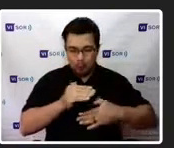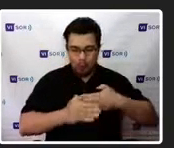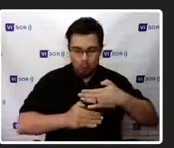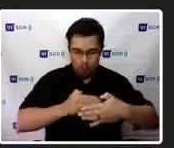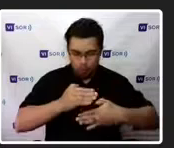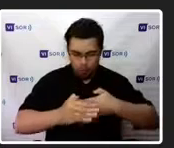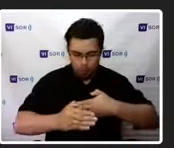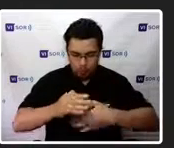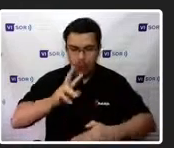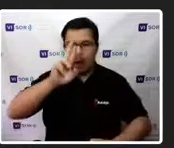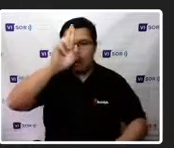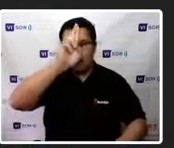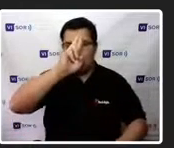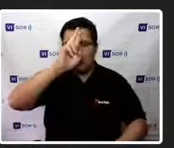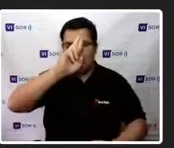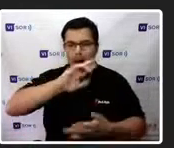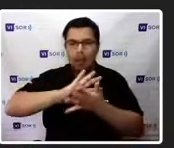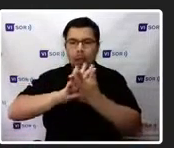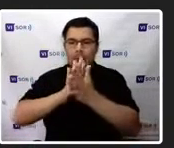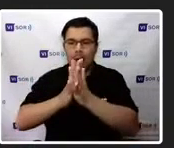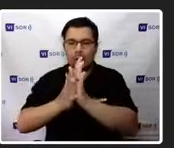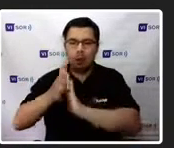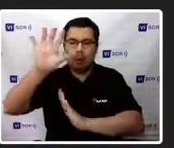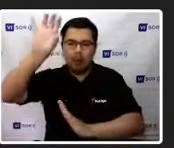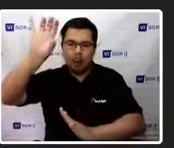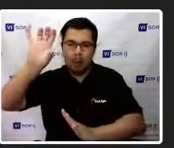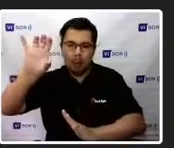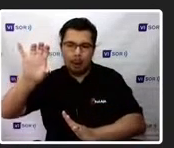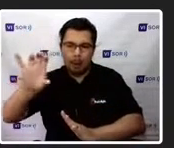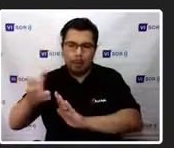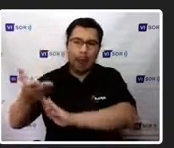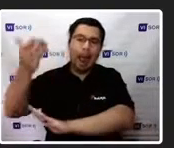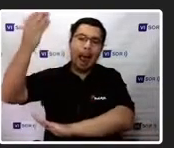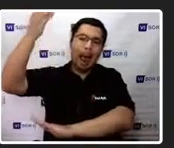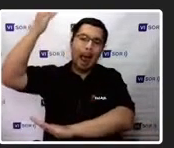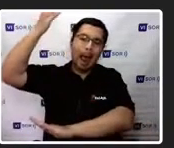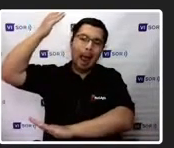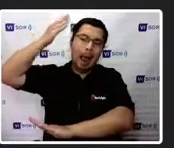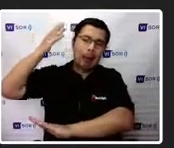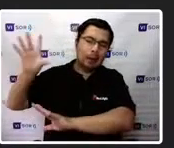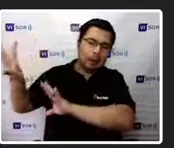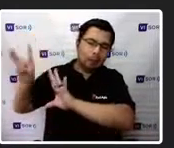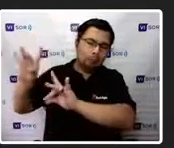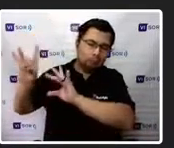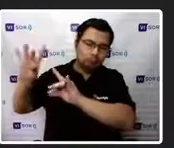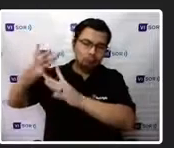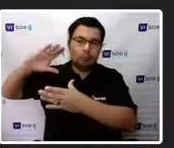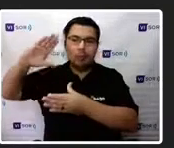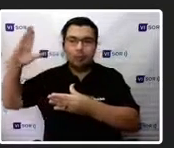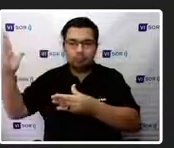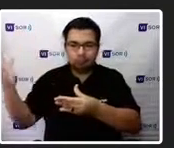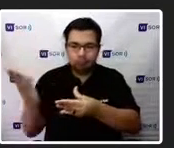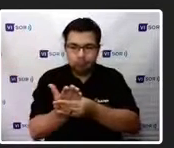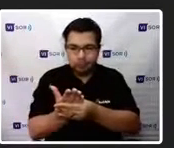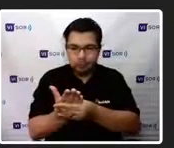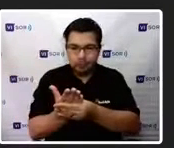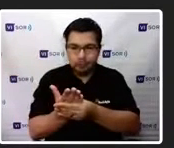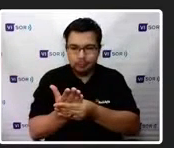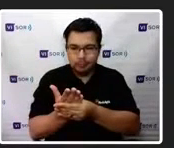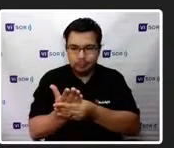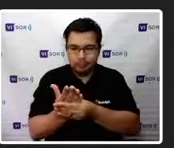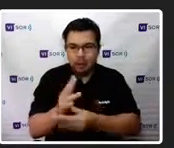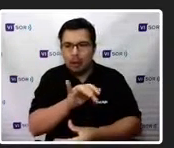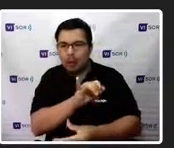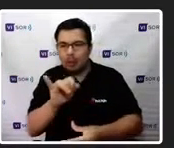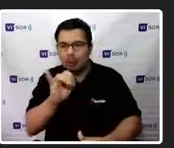todas sus asignaturas que revisó, ¿no es cierto?, que aprobó, y que decida, ¿no es cierto?, en qué le gustaría, ¿no es